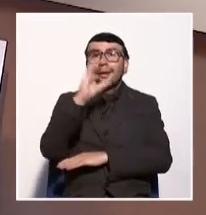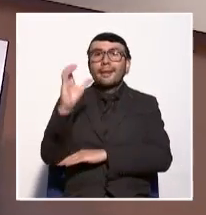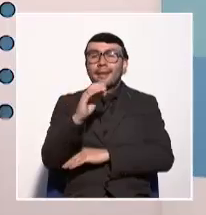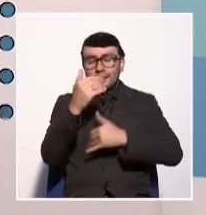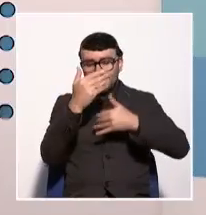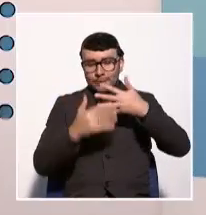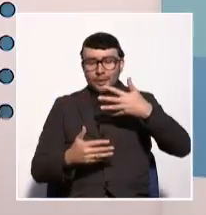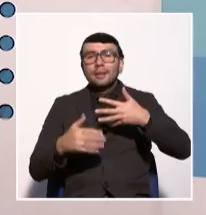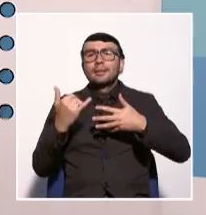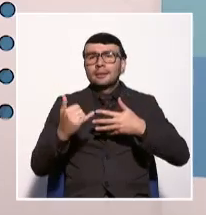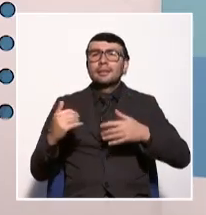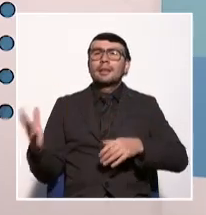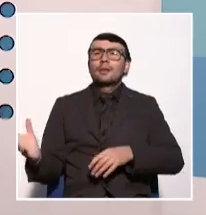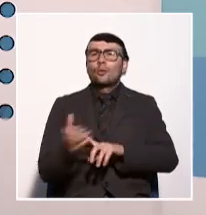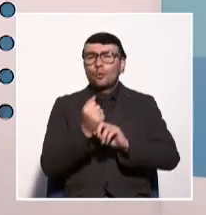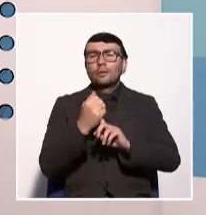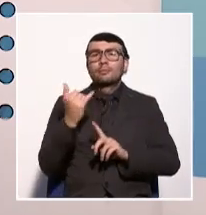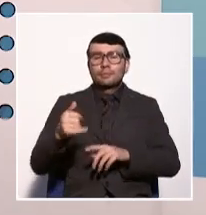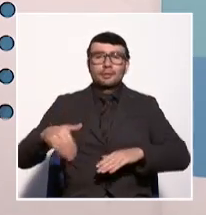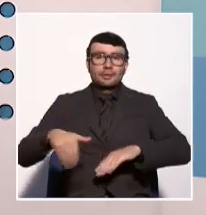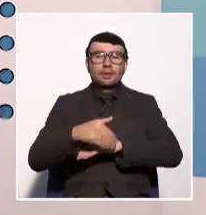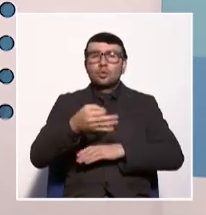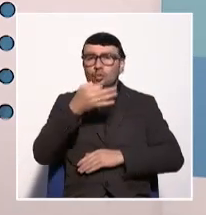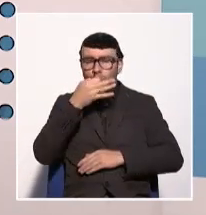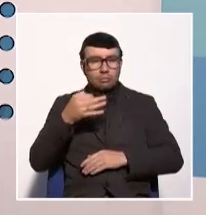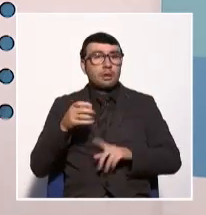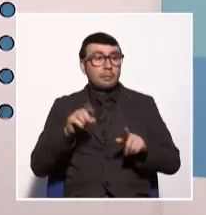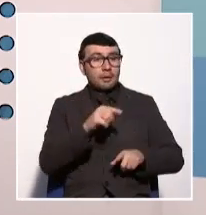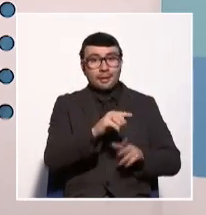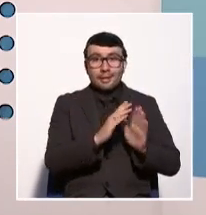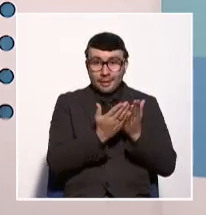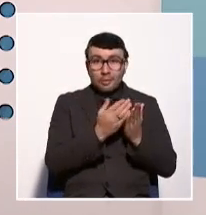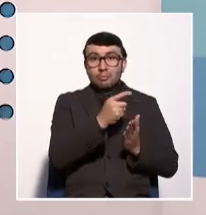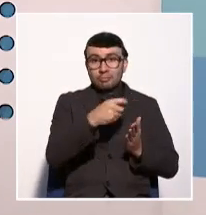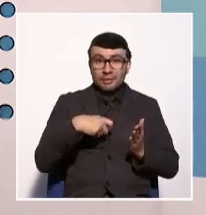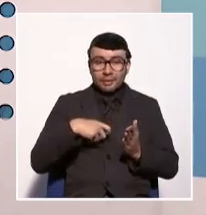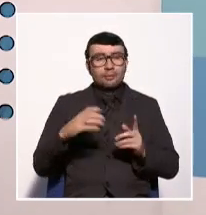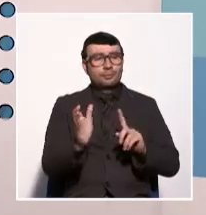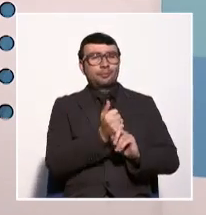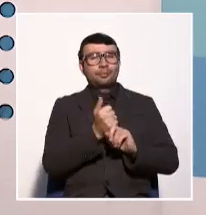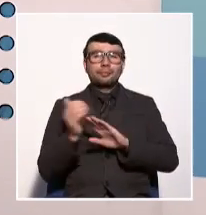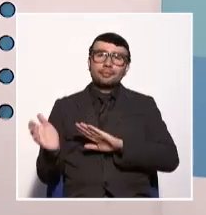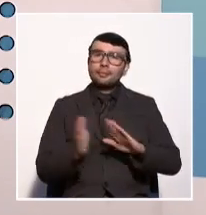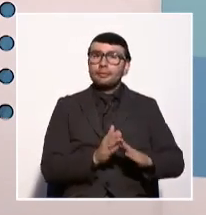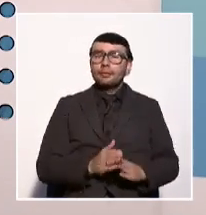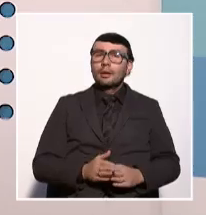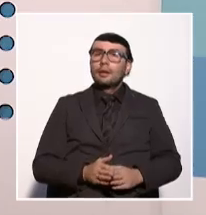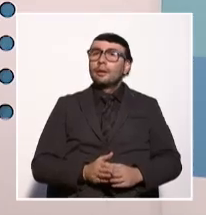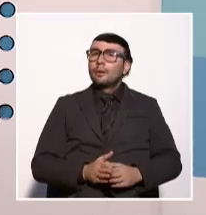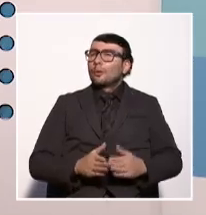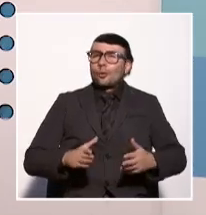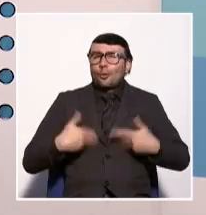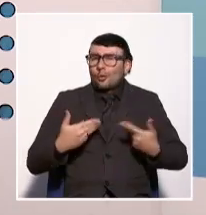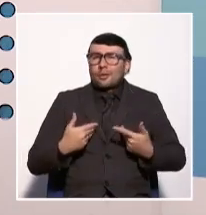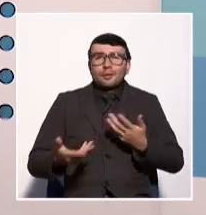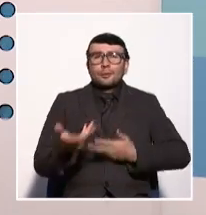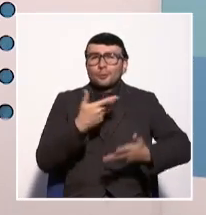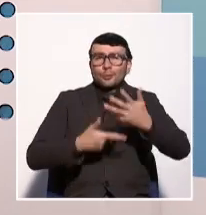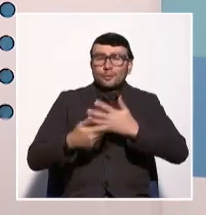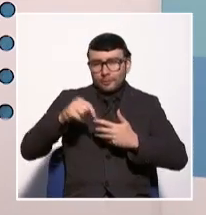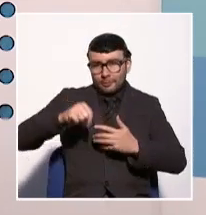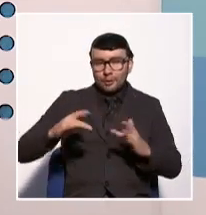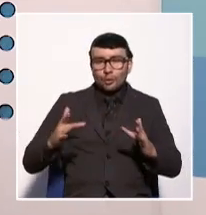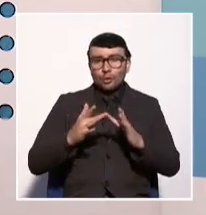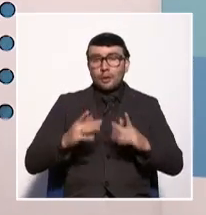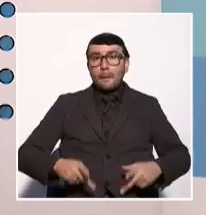o productos naturales doctor y todos sus libros estamos felices de compartir con ustedes conexión vital